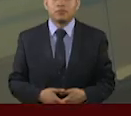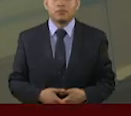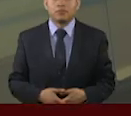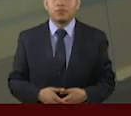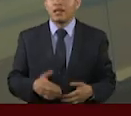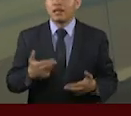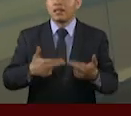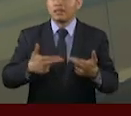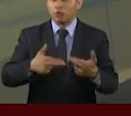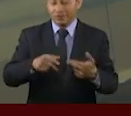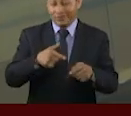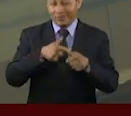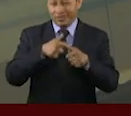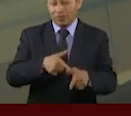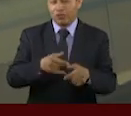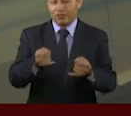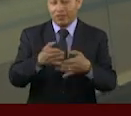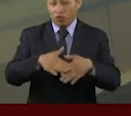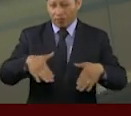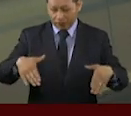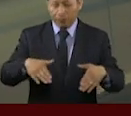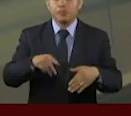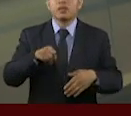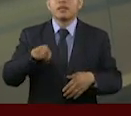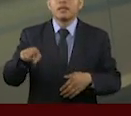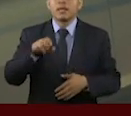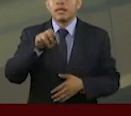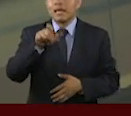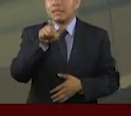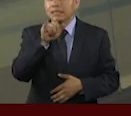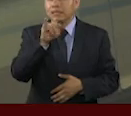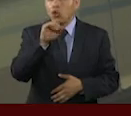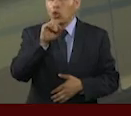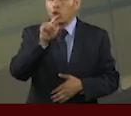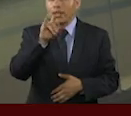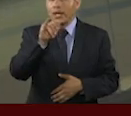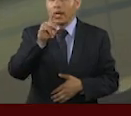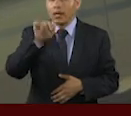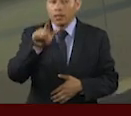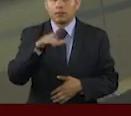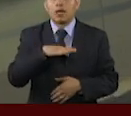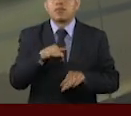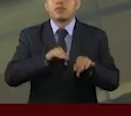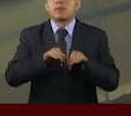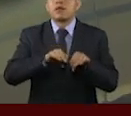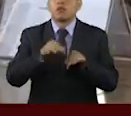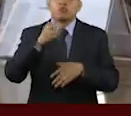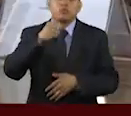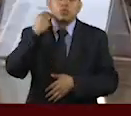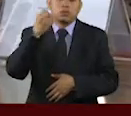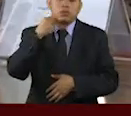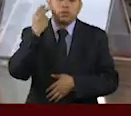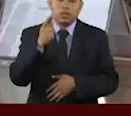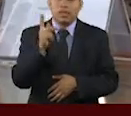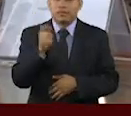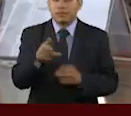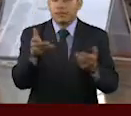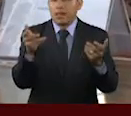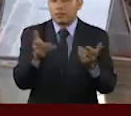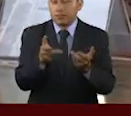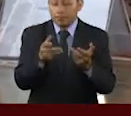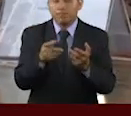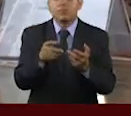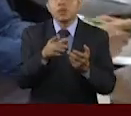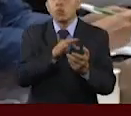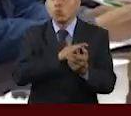regresamos con todos ustedes Vámonos con la información en la antigua cazona de jot concluyeron los trabajos del seminario en el que se realizó una